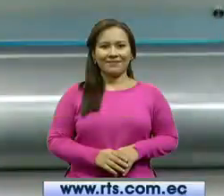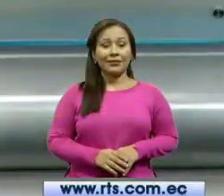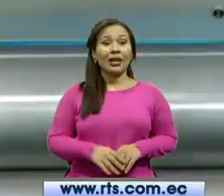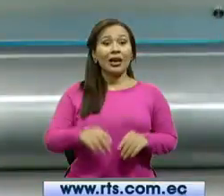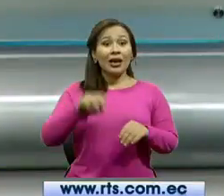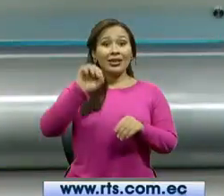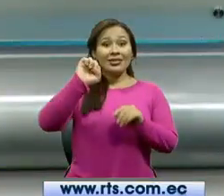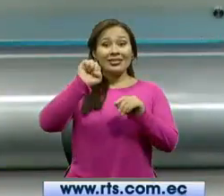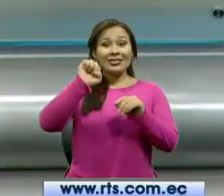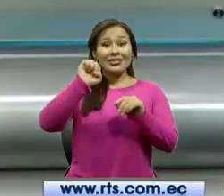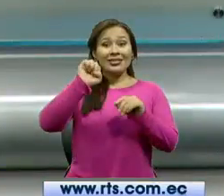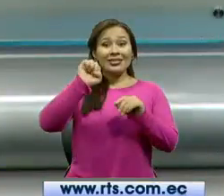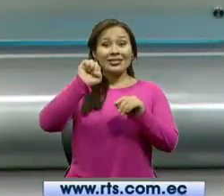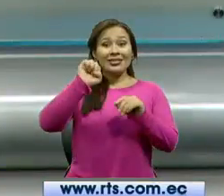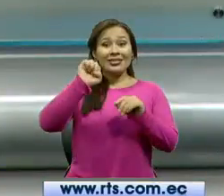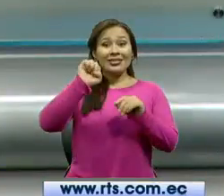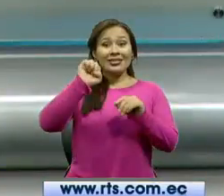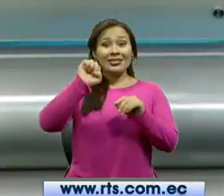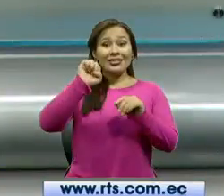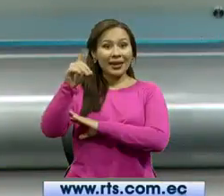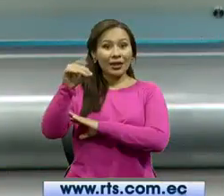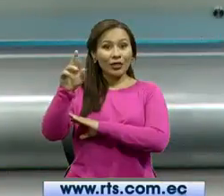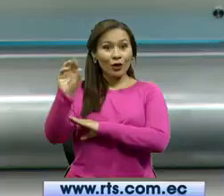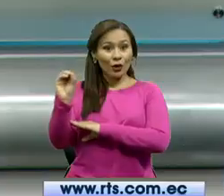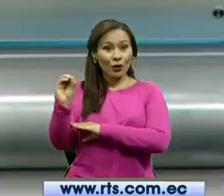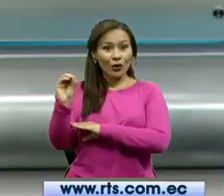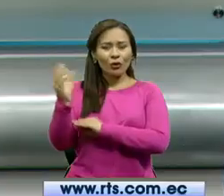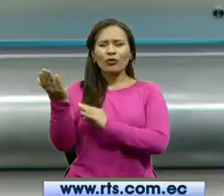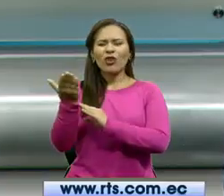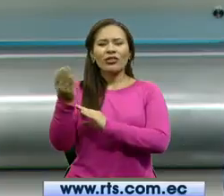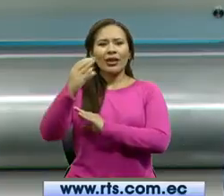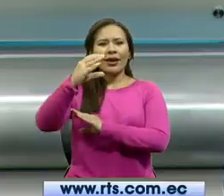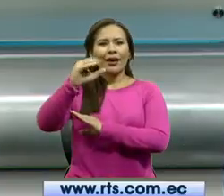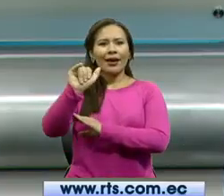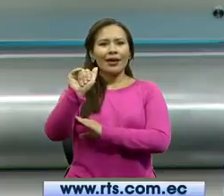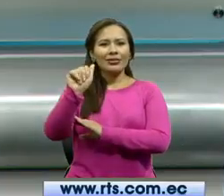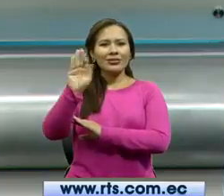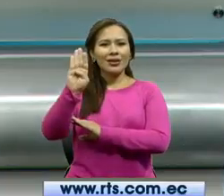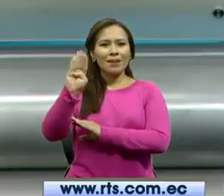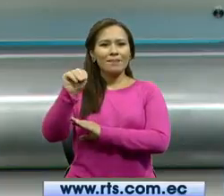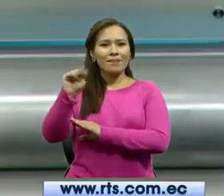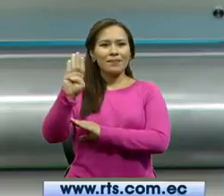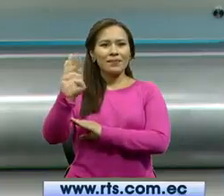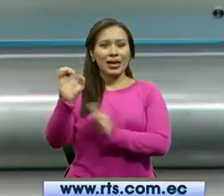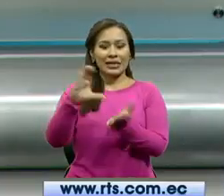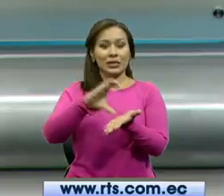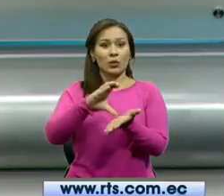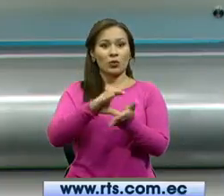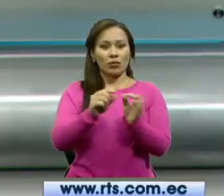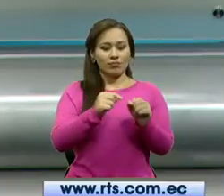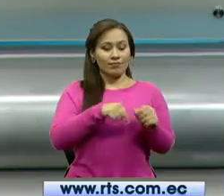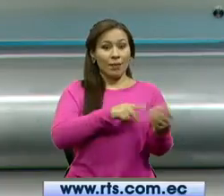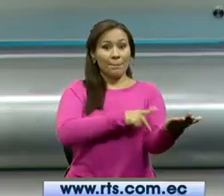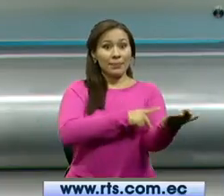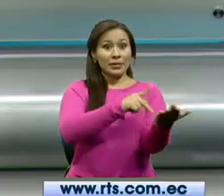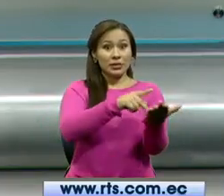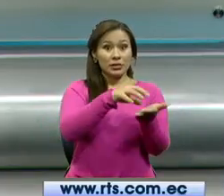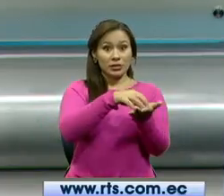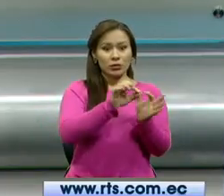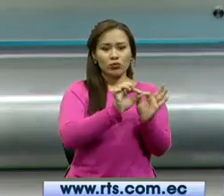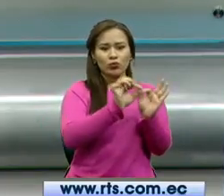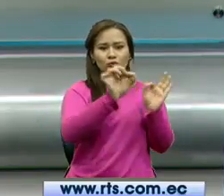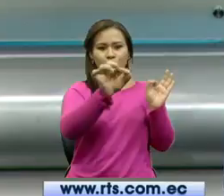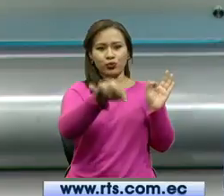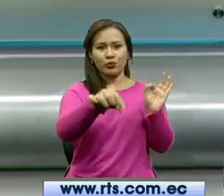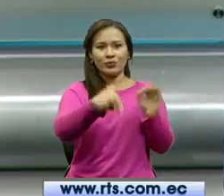San Pedro de Cayambe, o simplemente Cayambe, es una ciudad ubicada al noreste de la provincia de Pichincha. Uno de sus mayores atractivos es